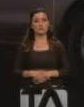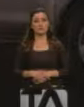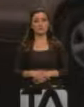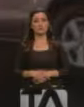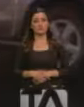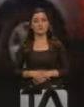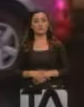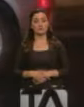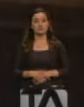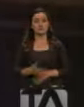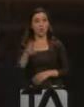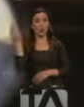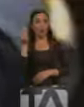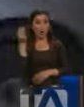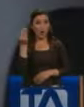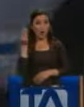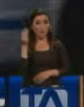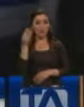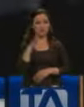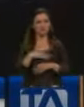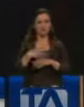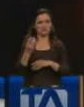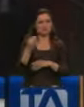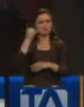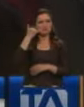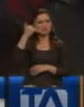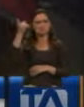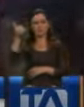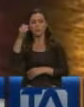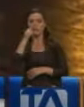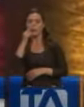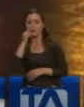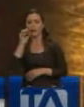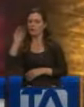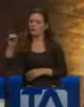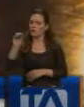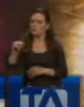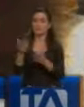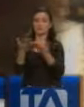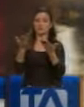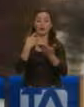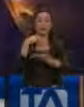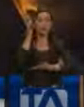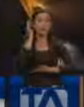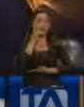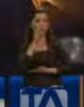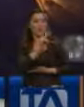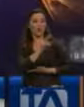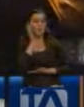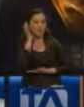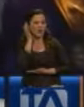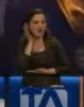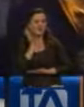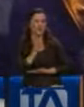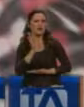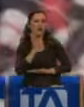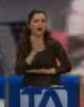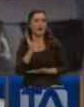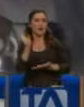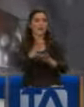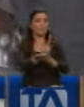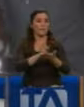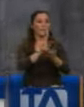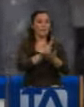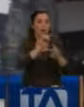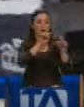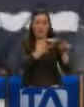llamada, el operativo fue inmediato. Los agentes de la DINAPEN se movilizaron hasta San Andrés, perteneciente a Cantón Guano, logrando en una de las calles del lugar ubicar